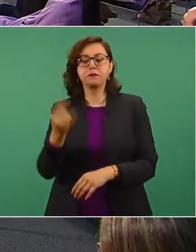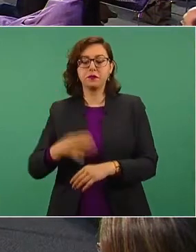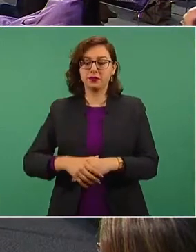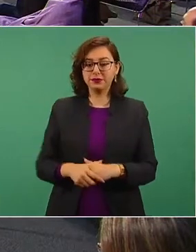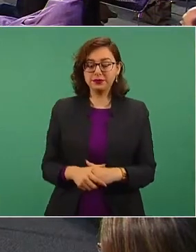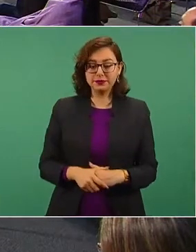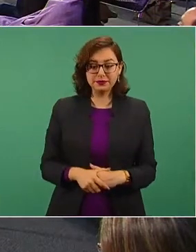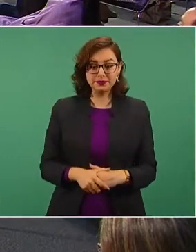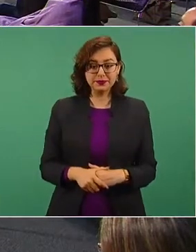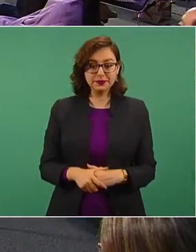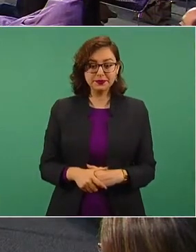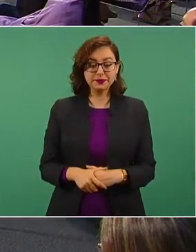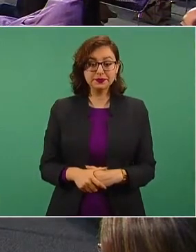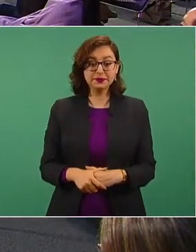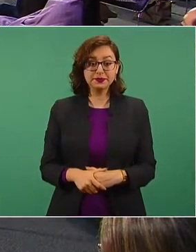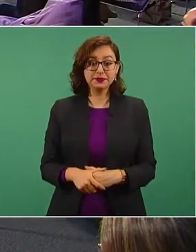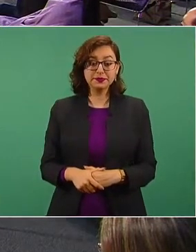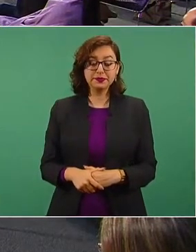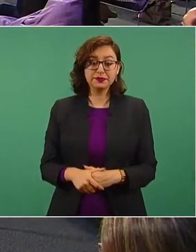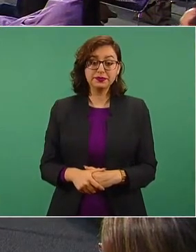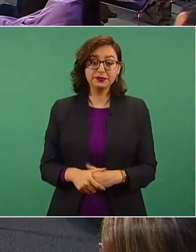Es cosa de